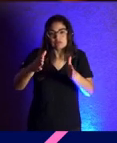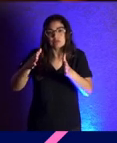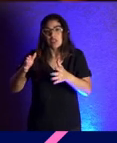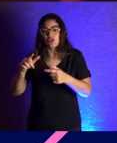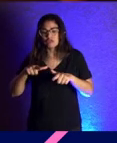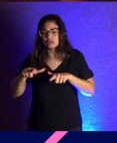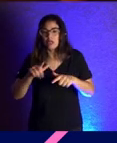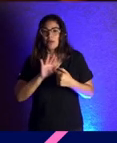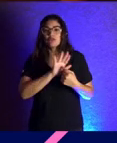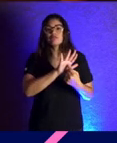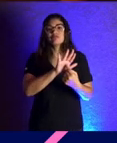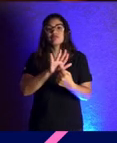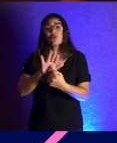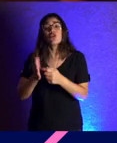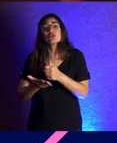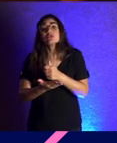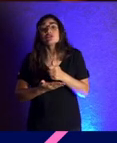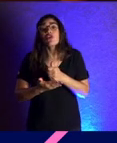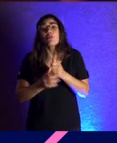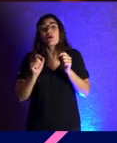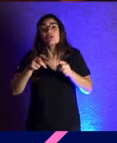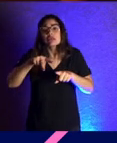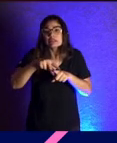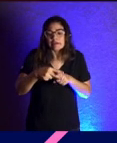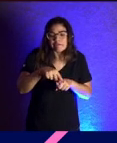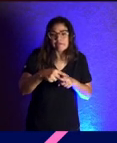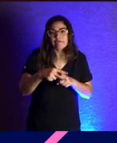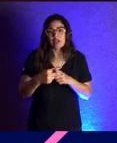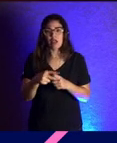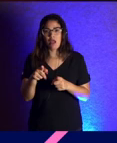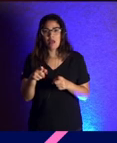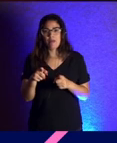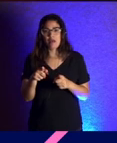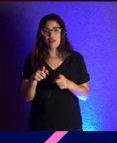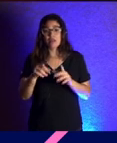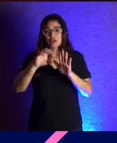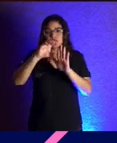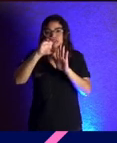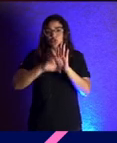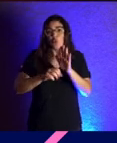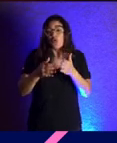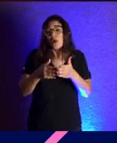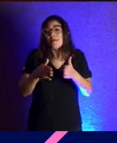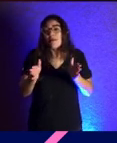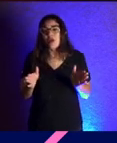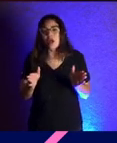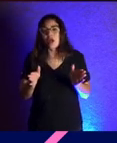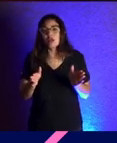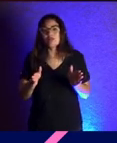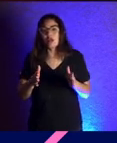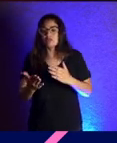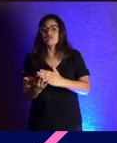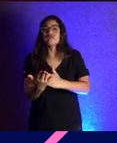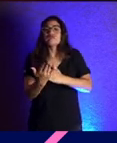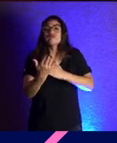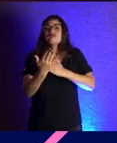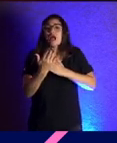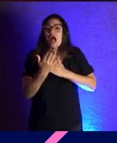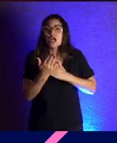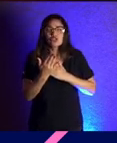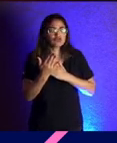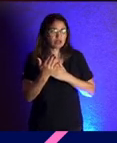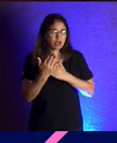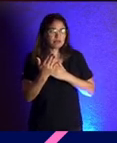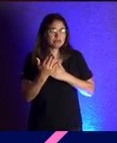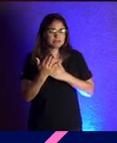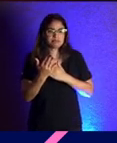basa mucho en la lista del código abierto, que facilita la transparencia de esta transparencia de